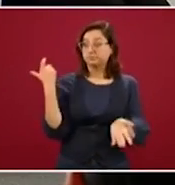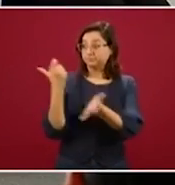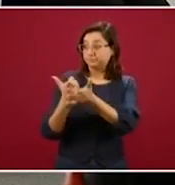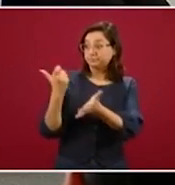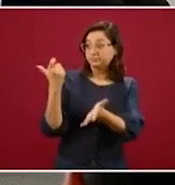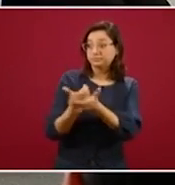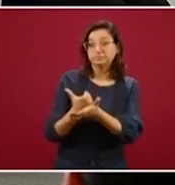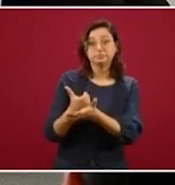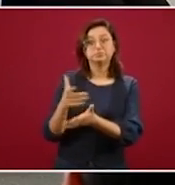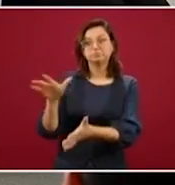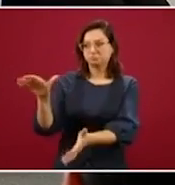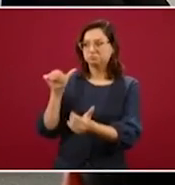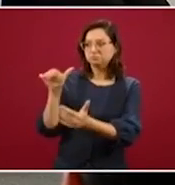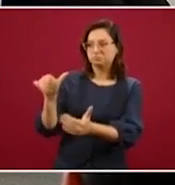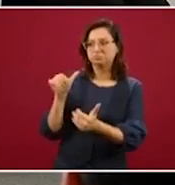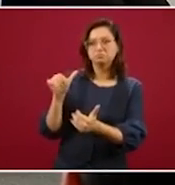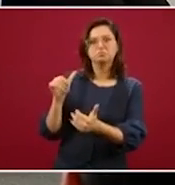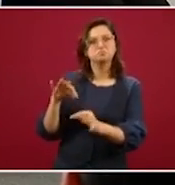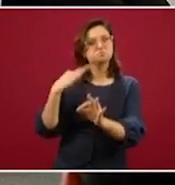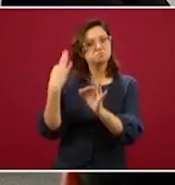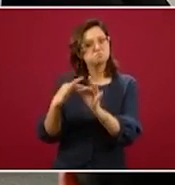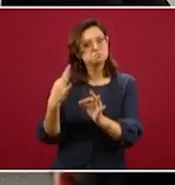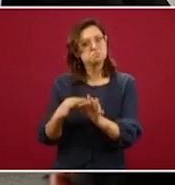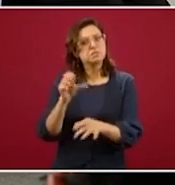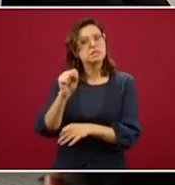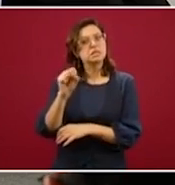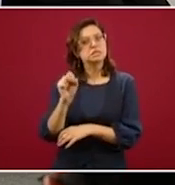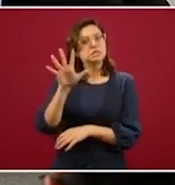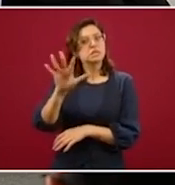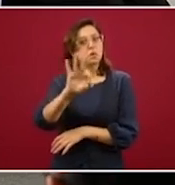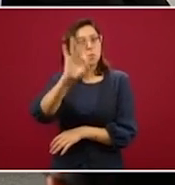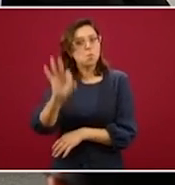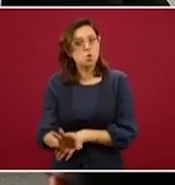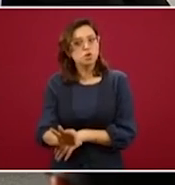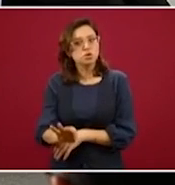del 65% y